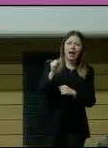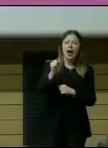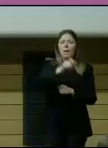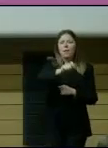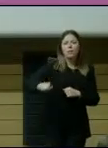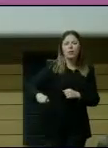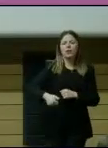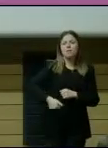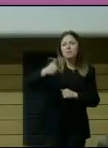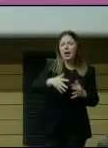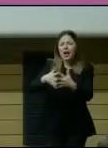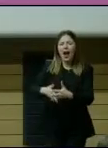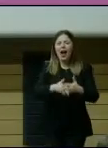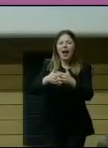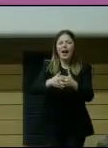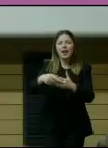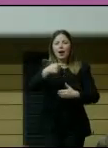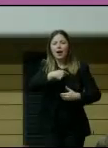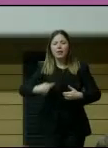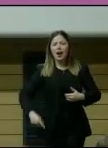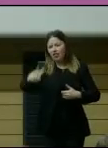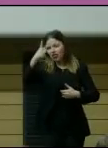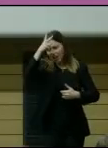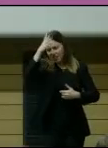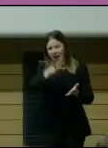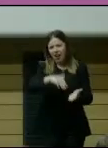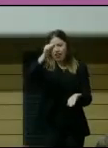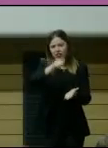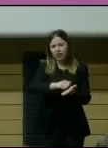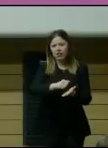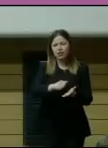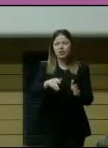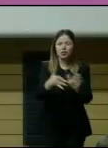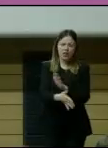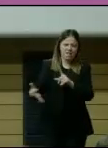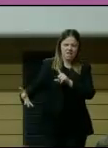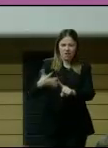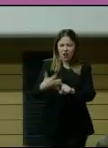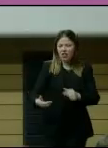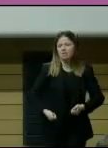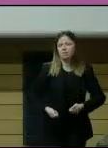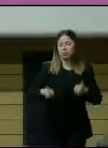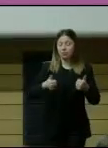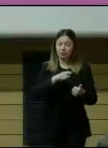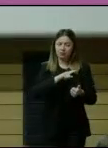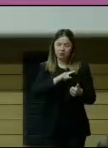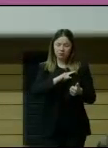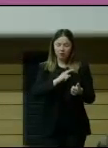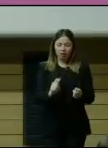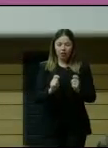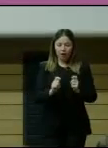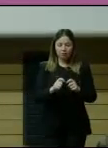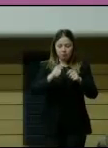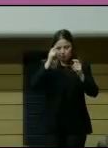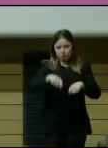más gente que las guerras de Vietnam, Irak y Afganistán. Toma violencia, claro, aquí emocional, claro, impacto